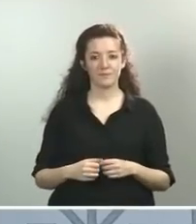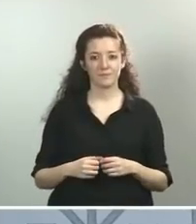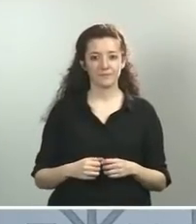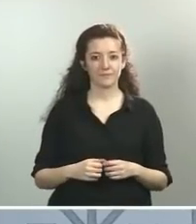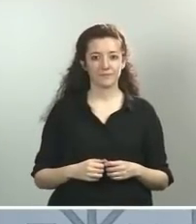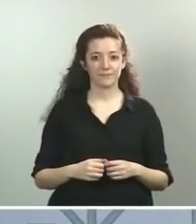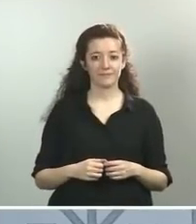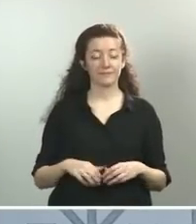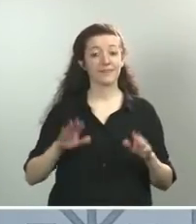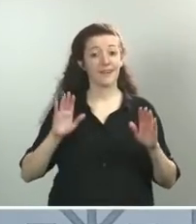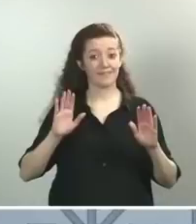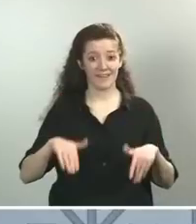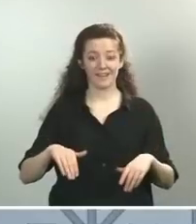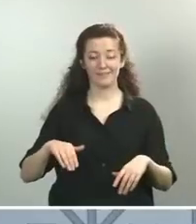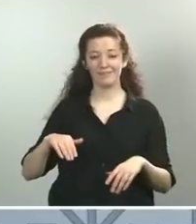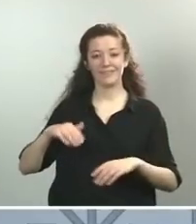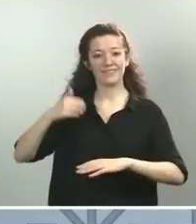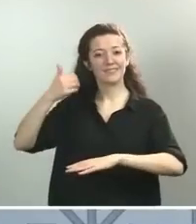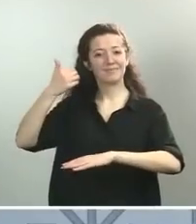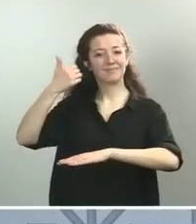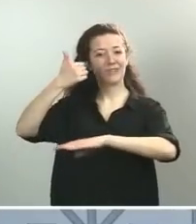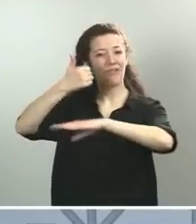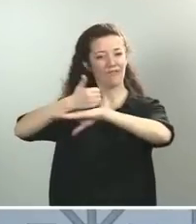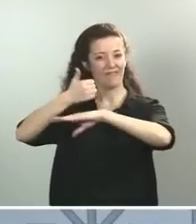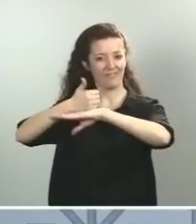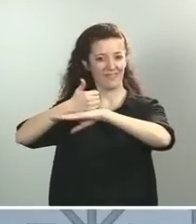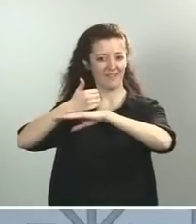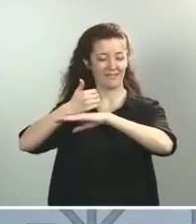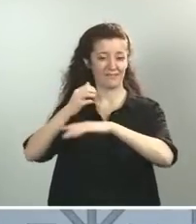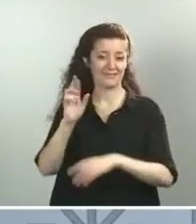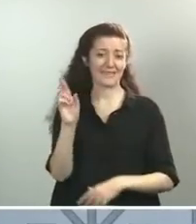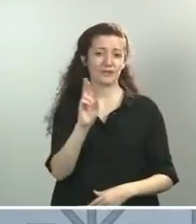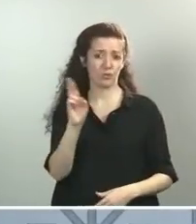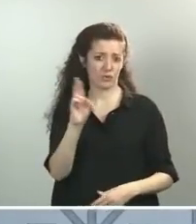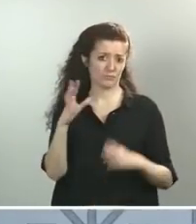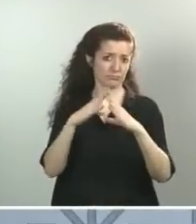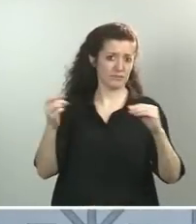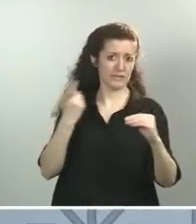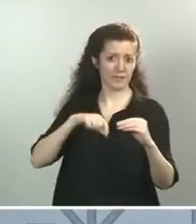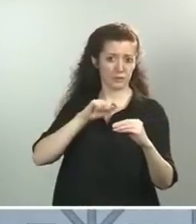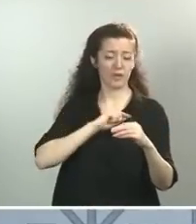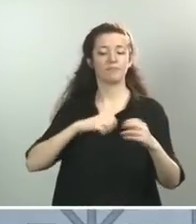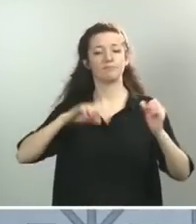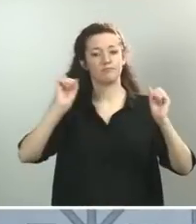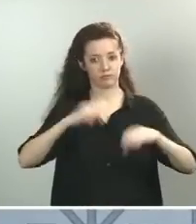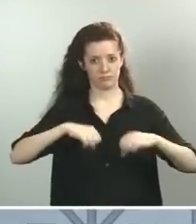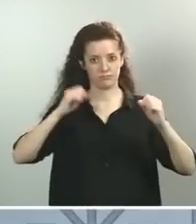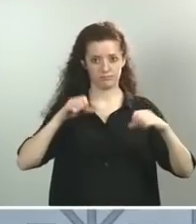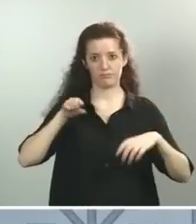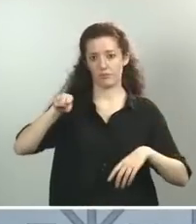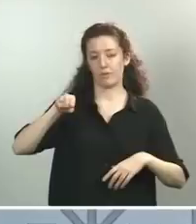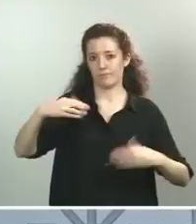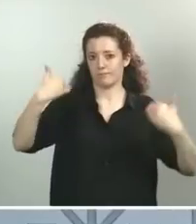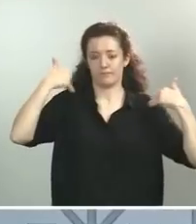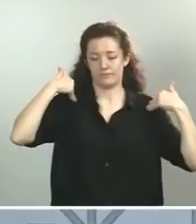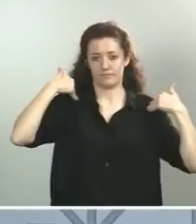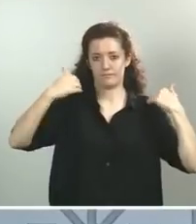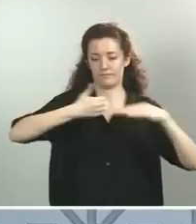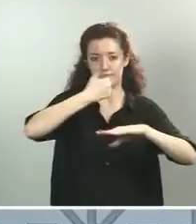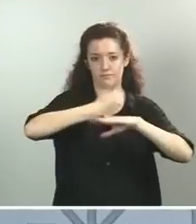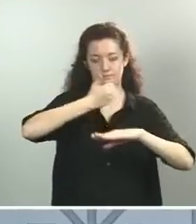Rectores das Universidades Españolas, en principio, o órgano máis representativo. E, por outro lado, tamén, tras varias